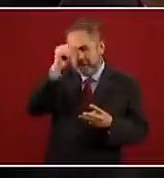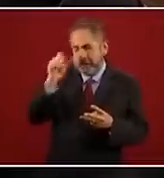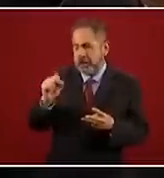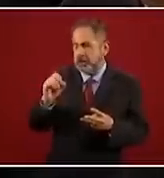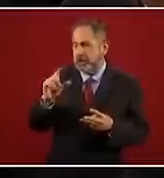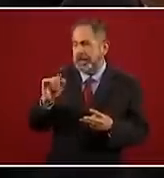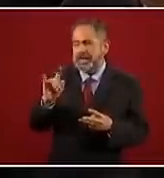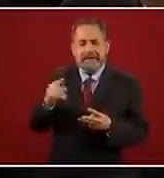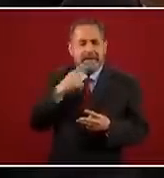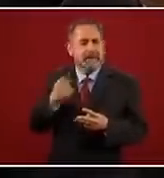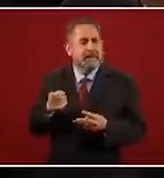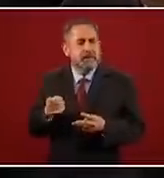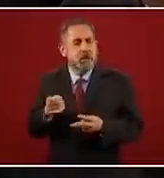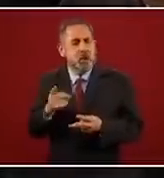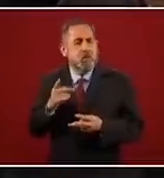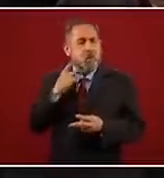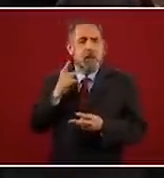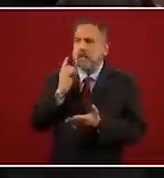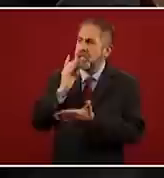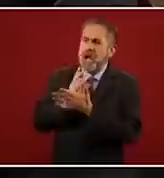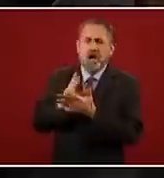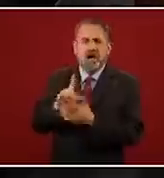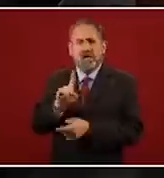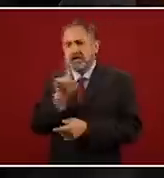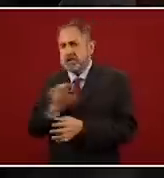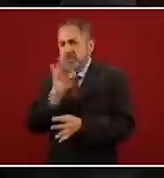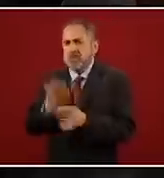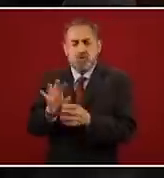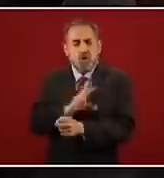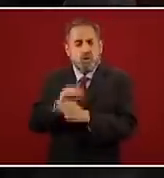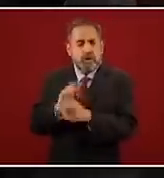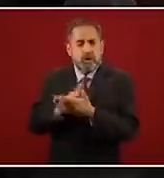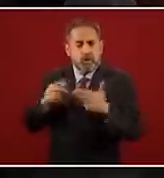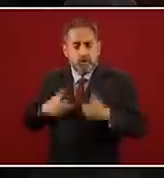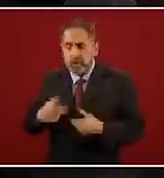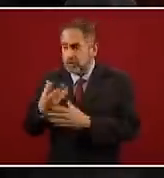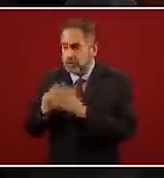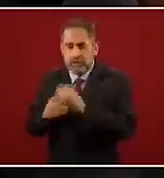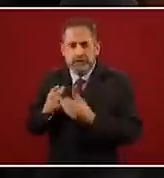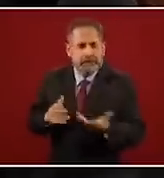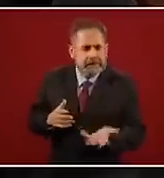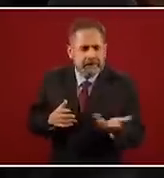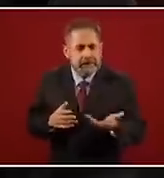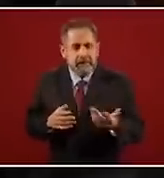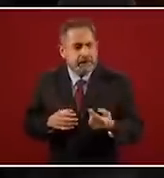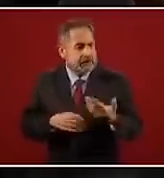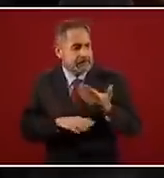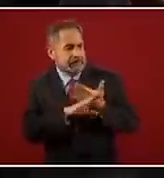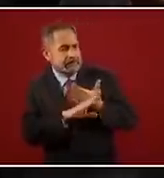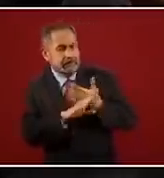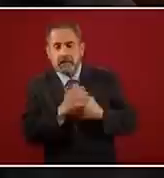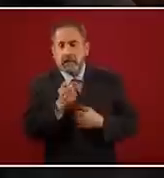que no hay políticas que garanticen 100% los derechos humanos de los migrantes. ¿Estas críticas de